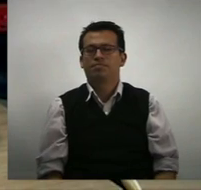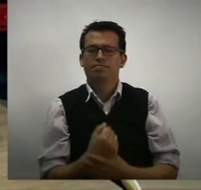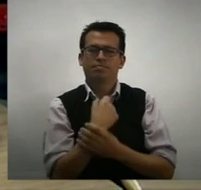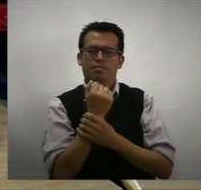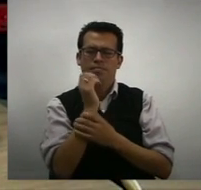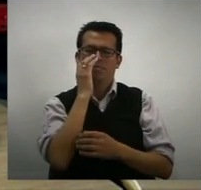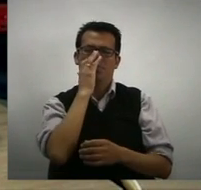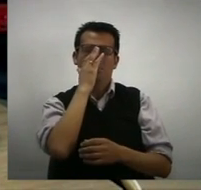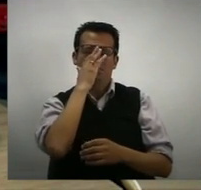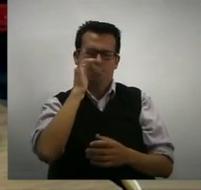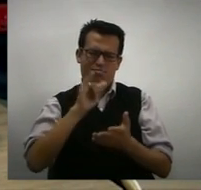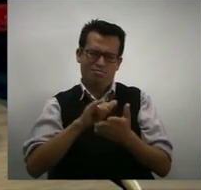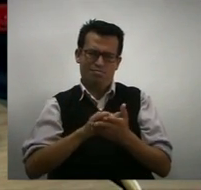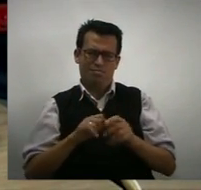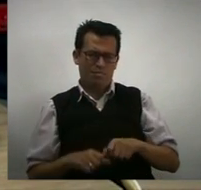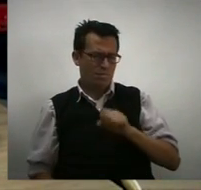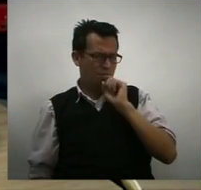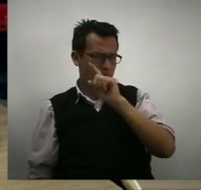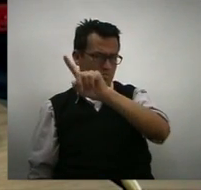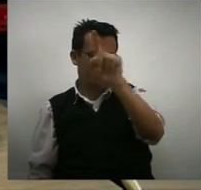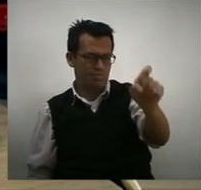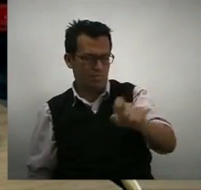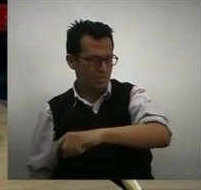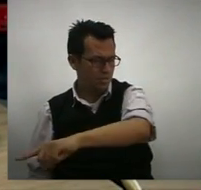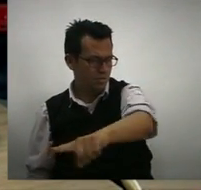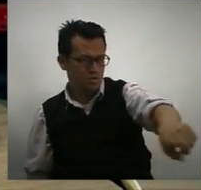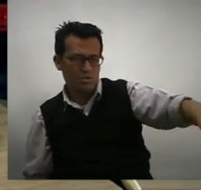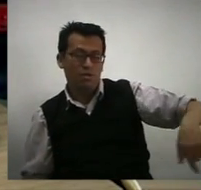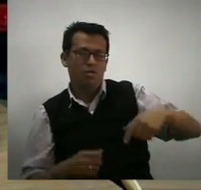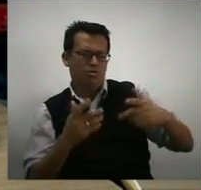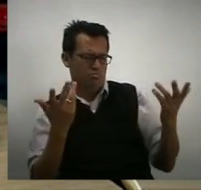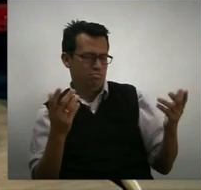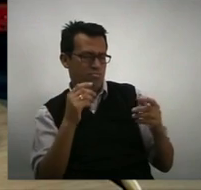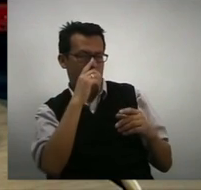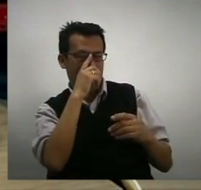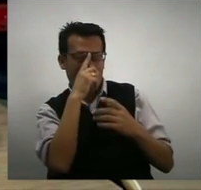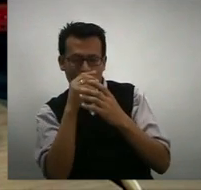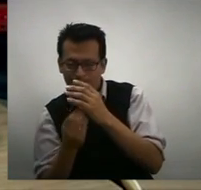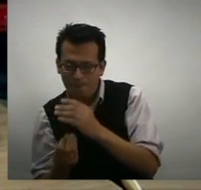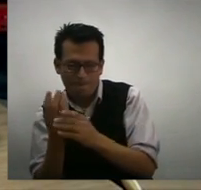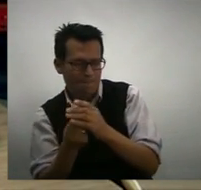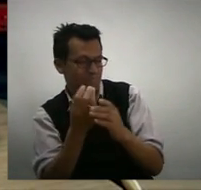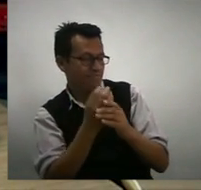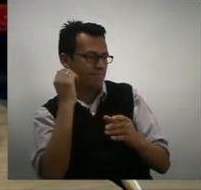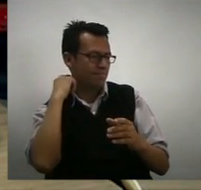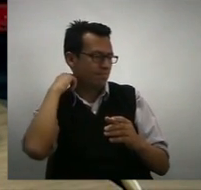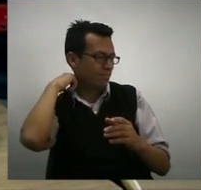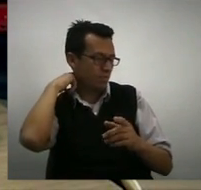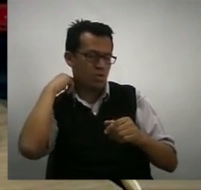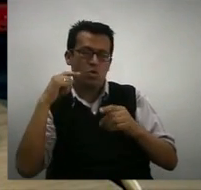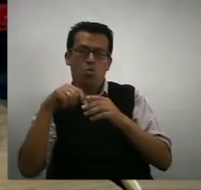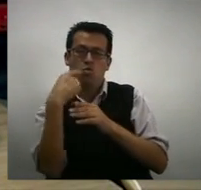Puede decirse de las sociedades actuales que son, ante todo, un complejo mecanismo homogéneo, compuesto por pequeñas